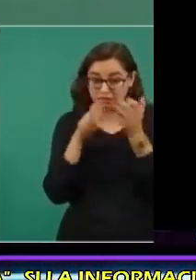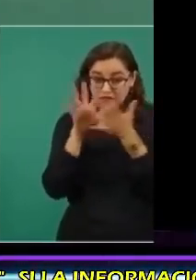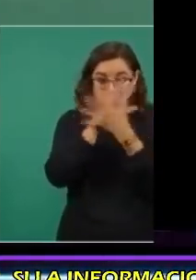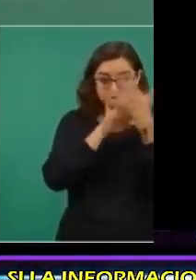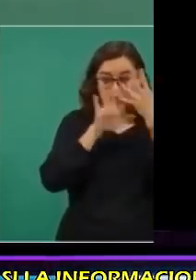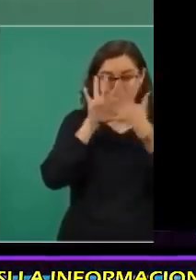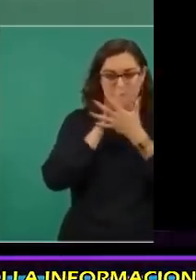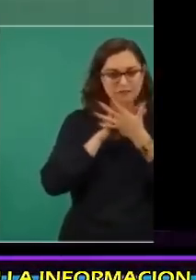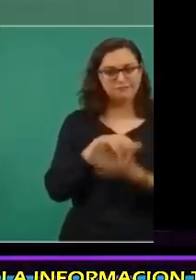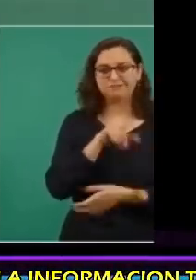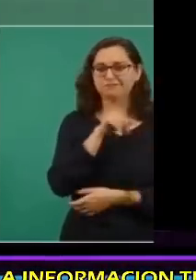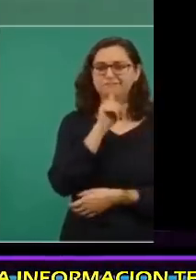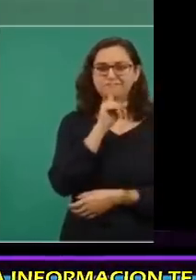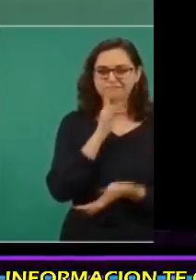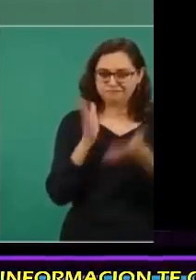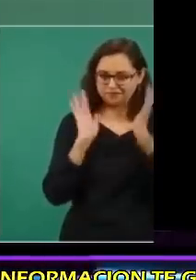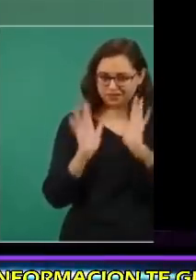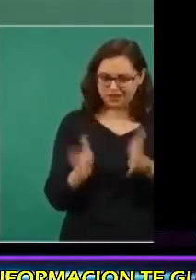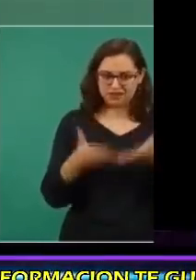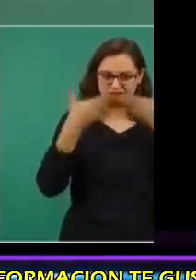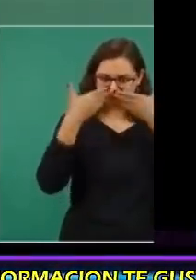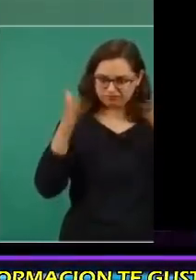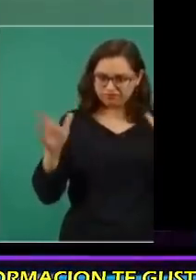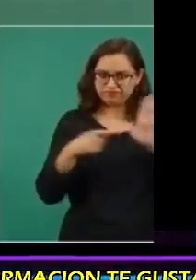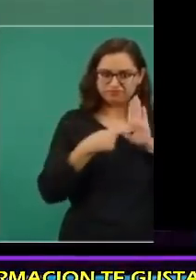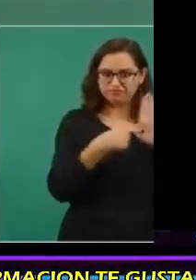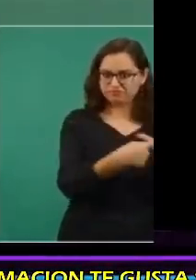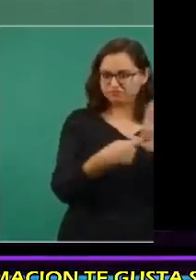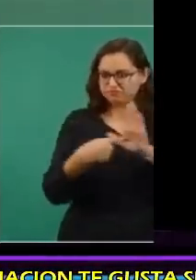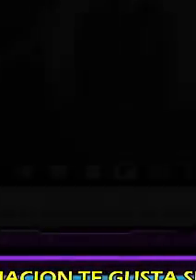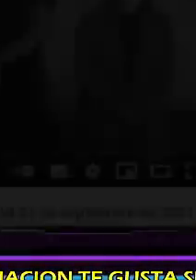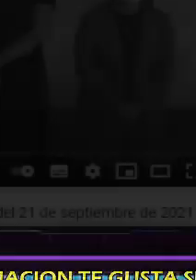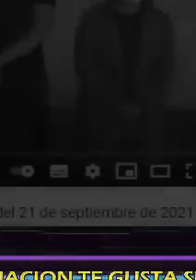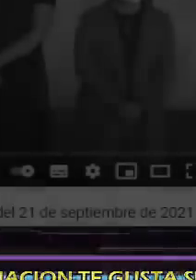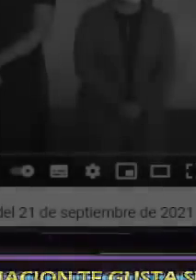ya cada quien se ubica en su sitio